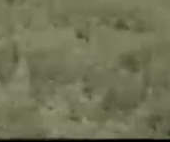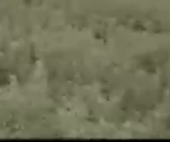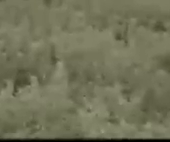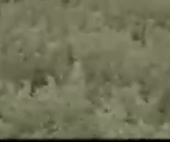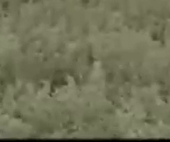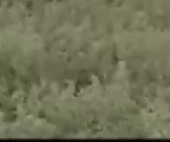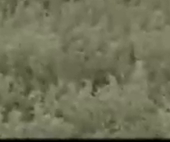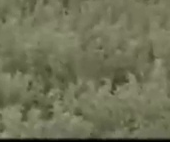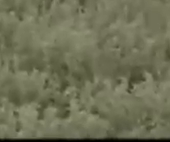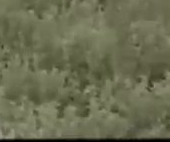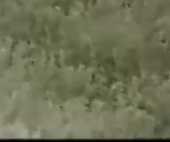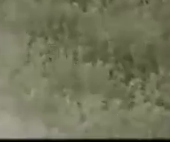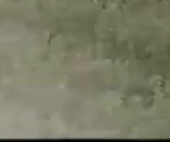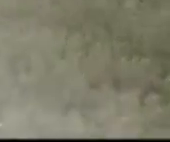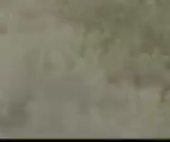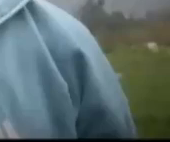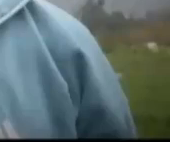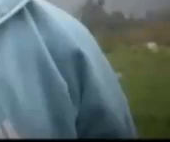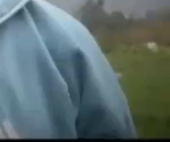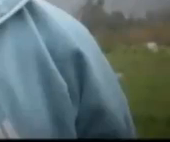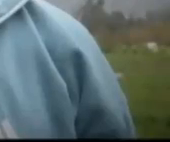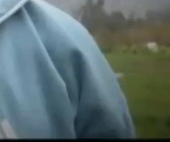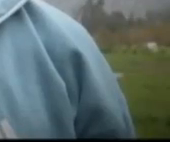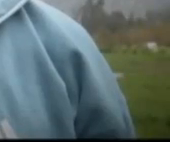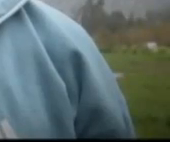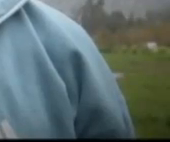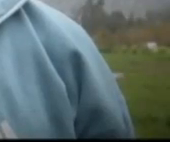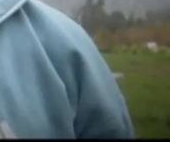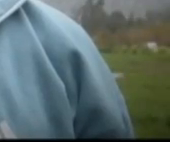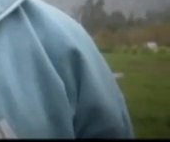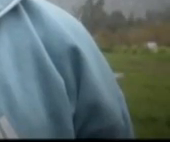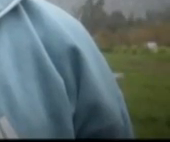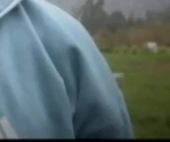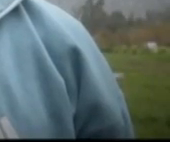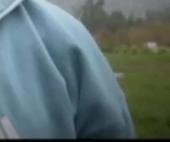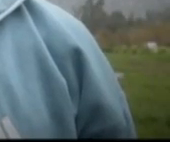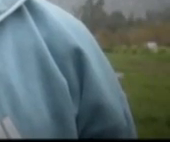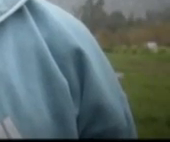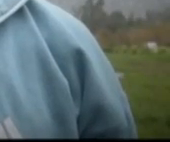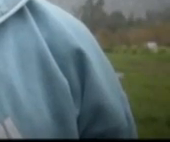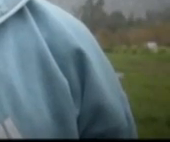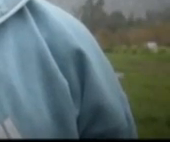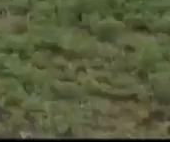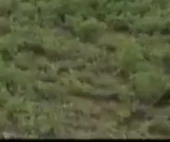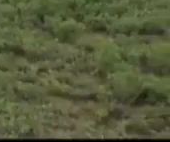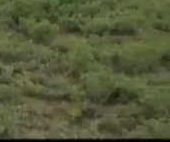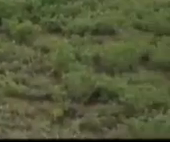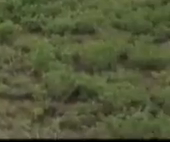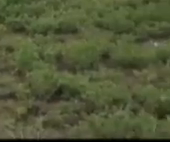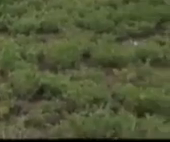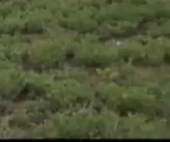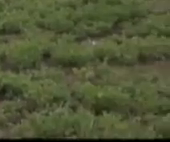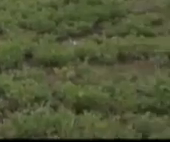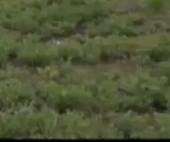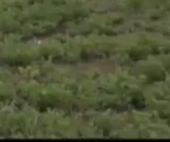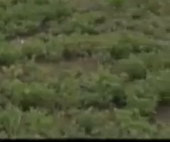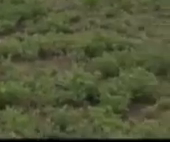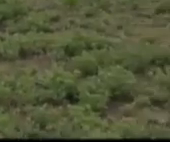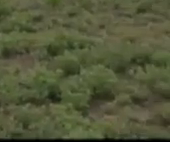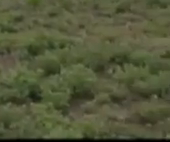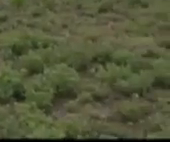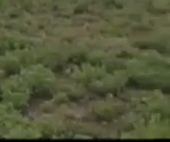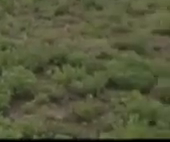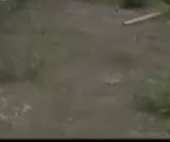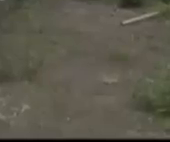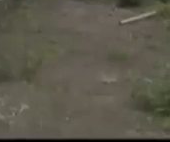estamos, nos acabaron hace un mes nomás de entregar este proyecto, estamos ya nosotros iniciando las actividades.